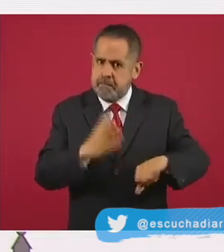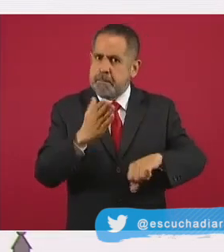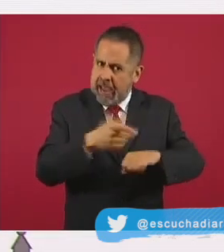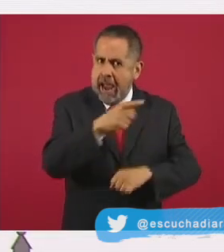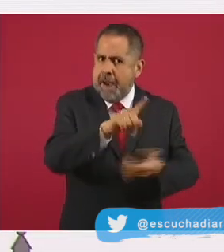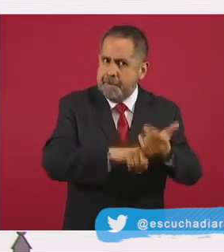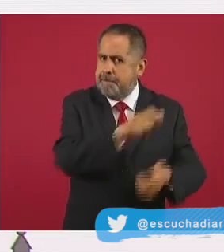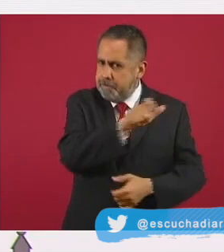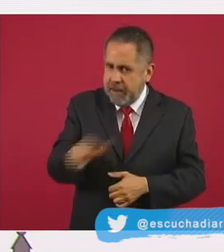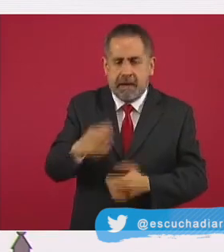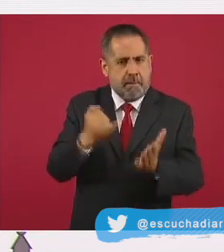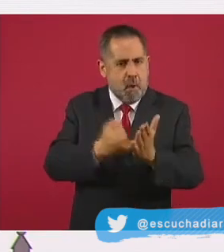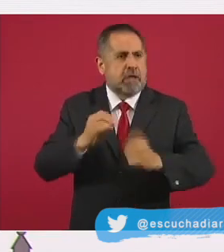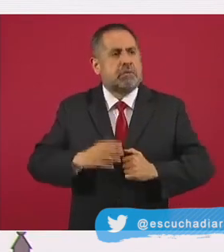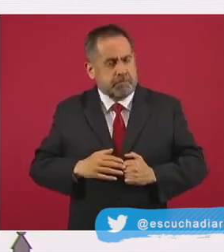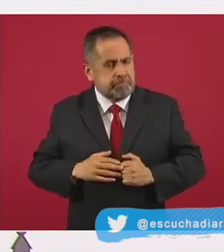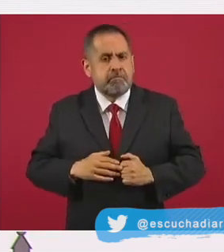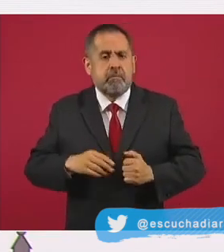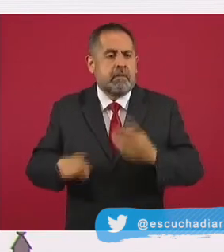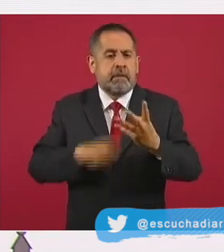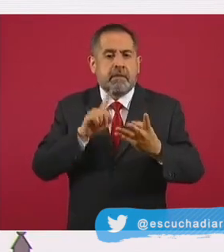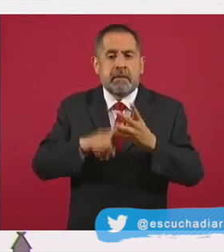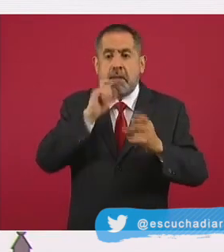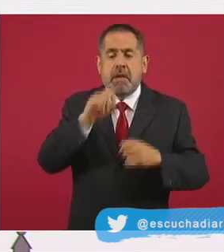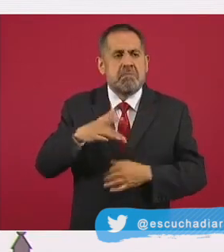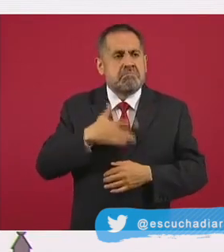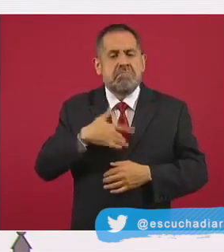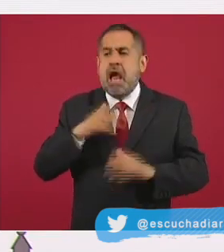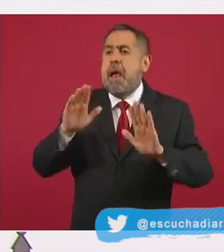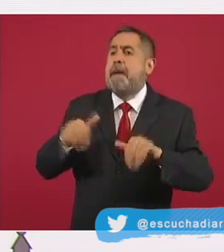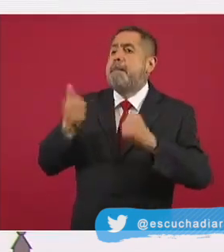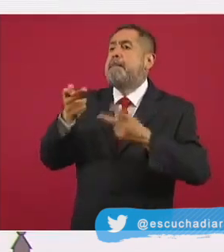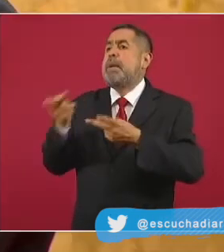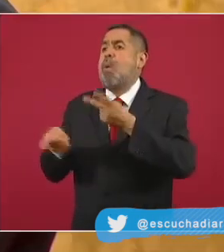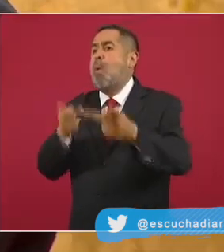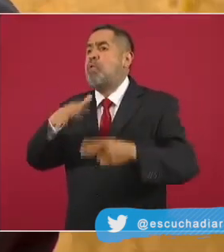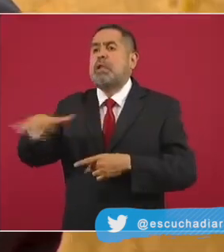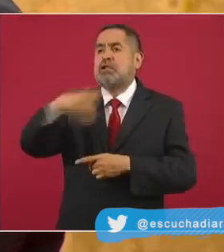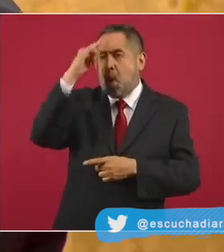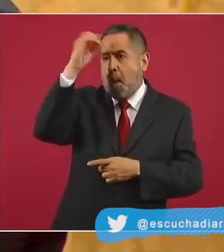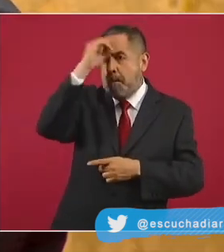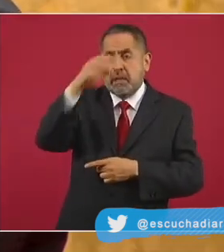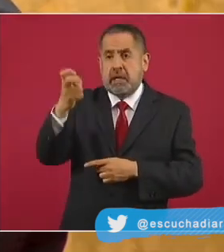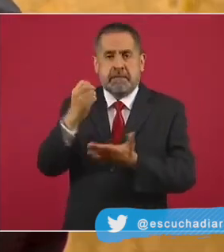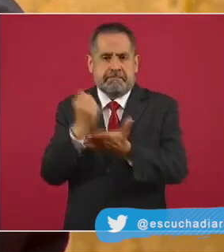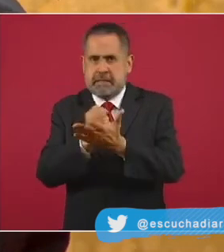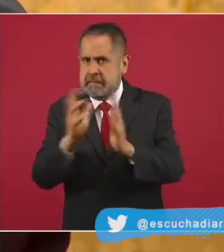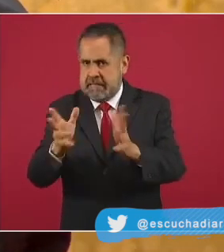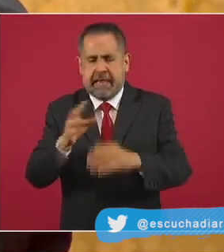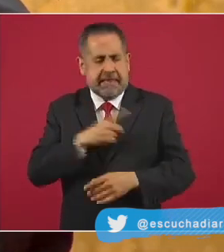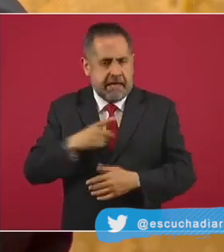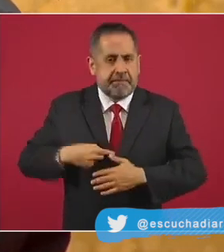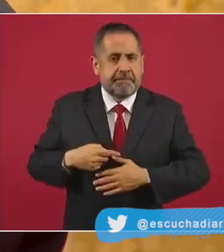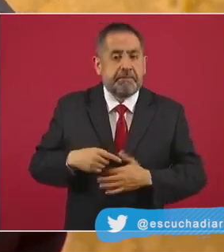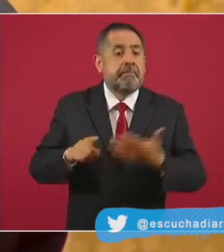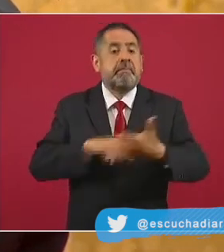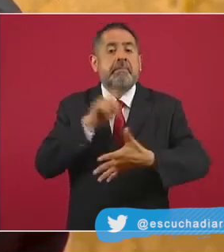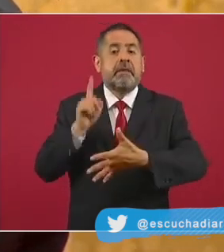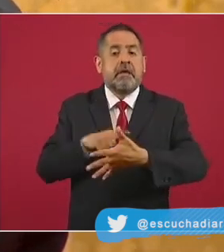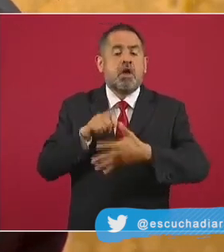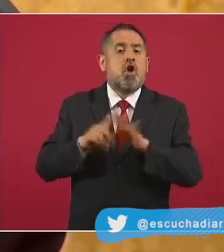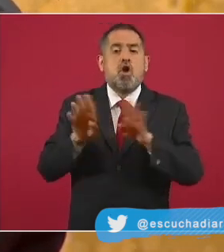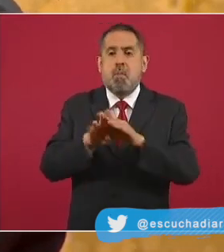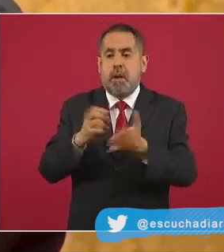la posibilidad de realizar consultas populares, se aprobó el procedimiento de la revocación